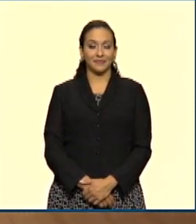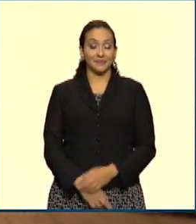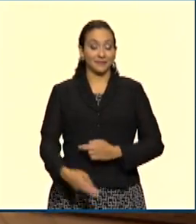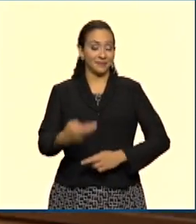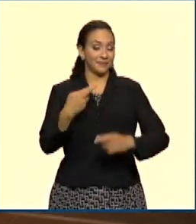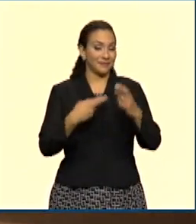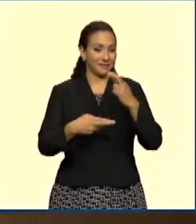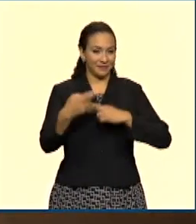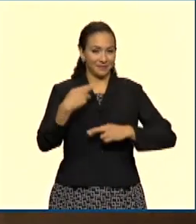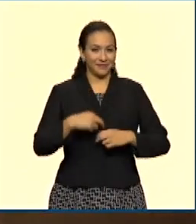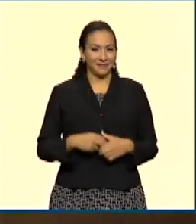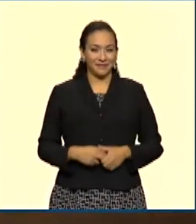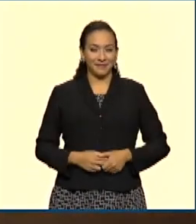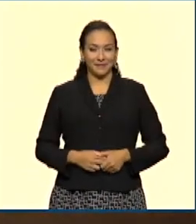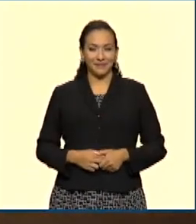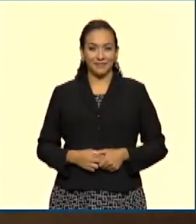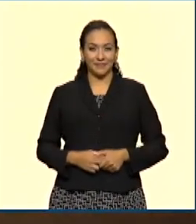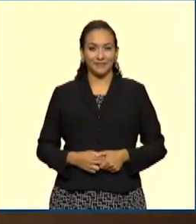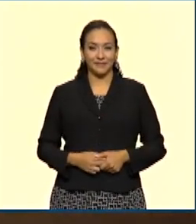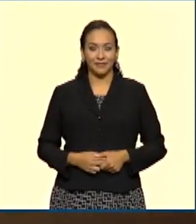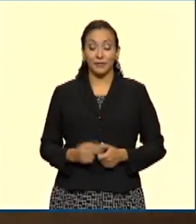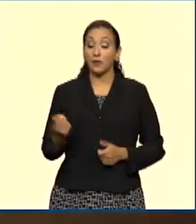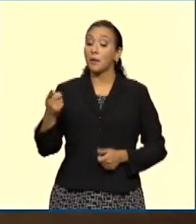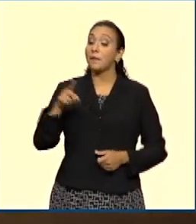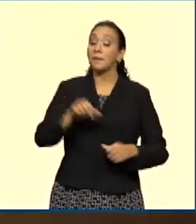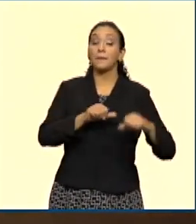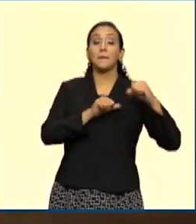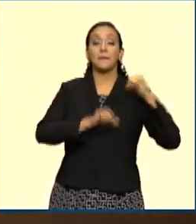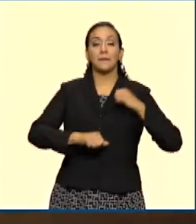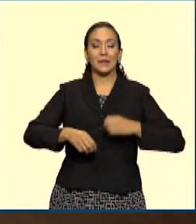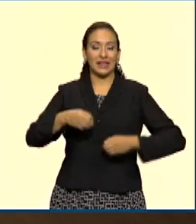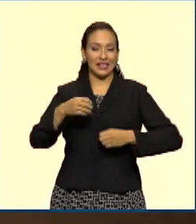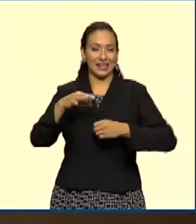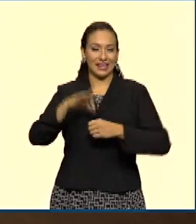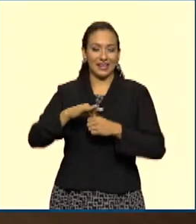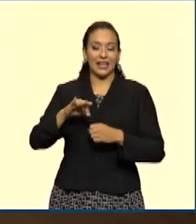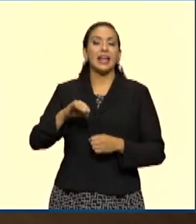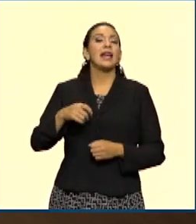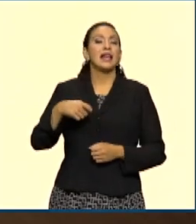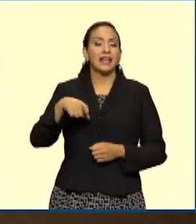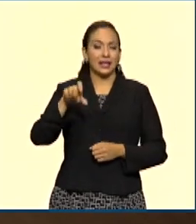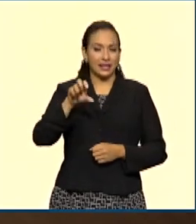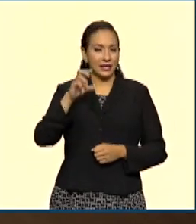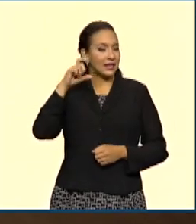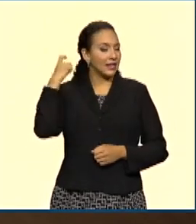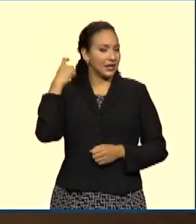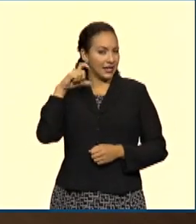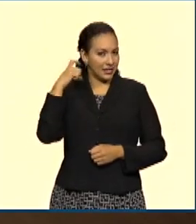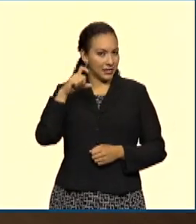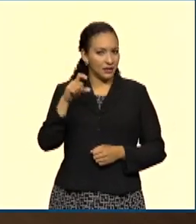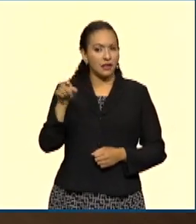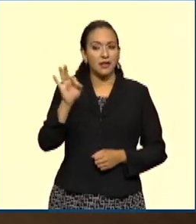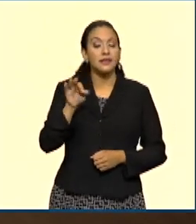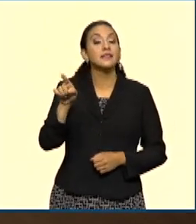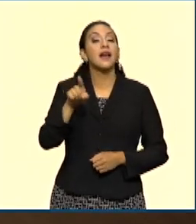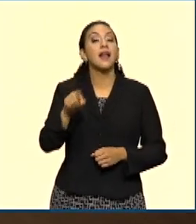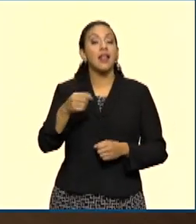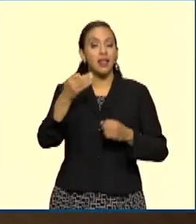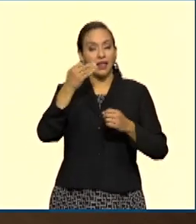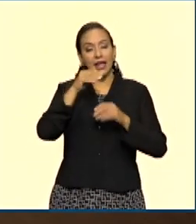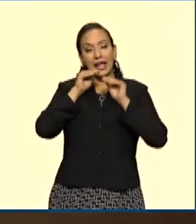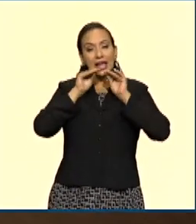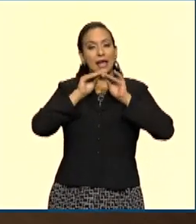Al regresar, ordenan a la Autoridad Electoral de Querétaro investigar posibles actos anticipados de campaña